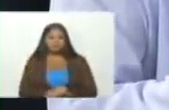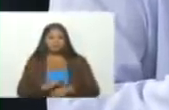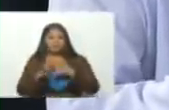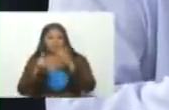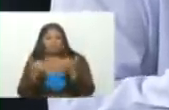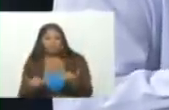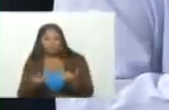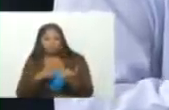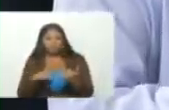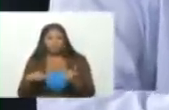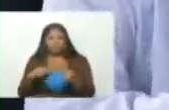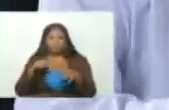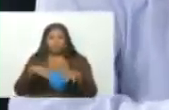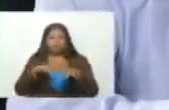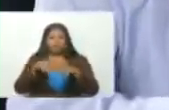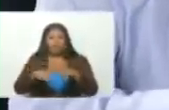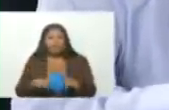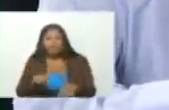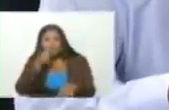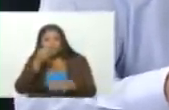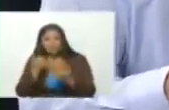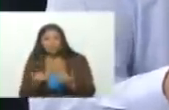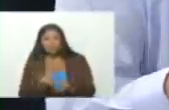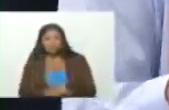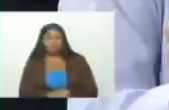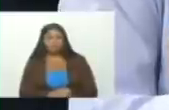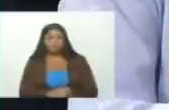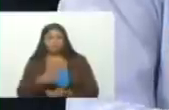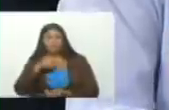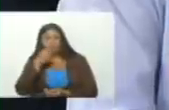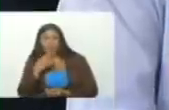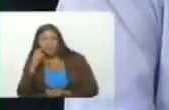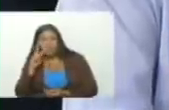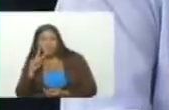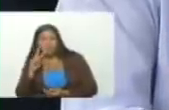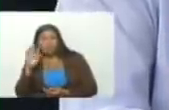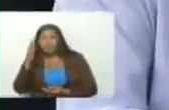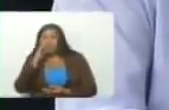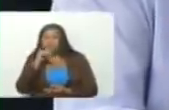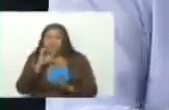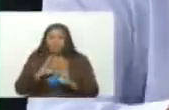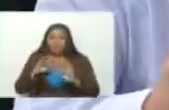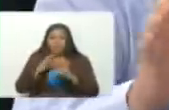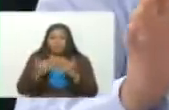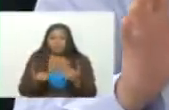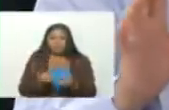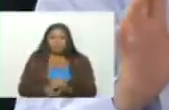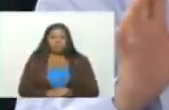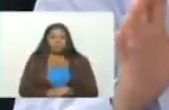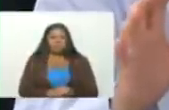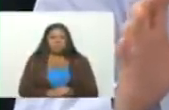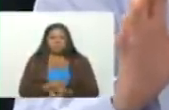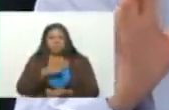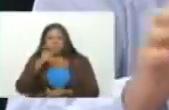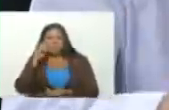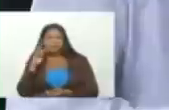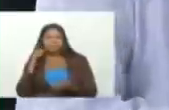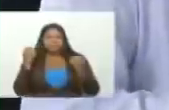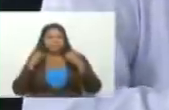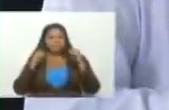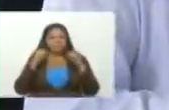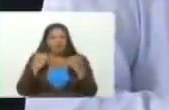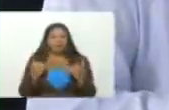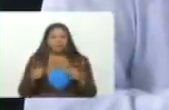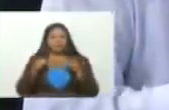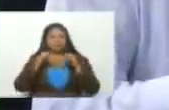en fertilizantes, en alimentos. Y bueno, sin lugar a dudas la economía rusa se va a resentir, aunque está muy preparada para